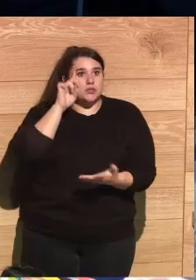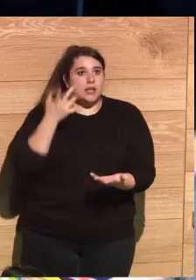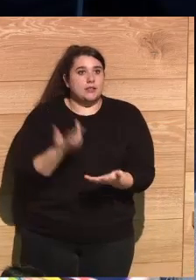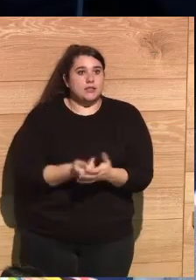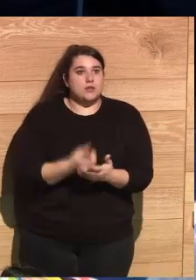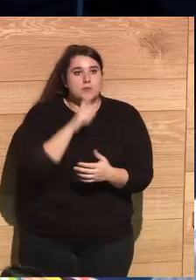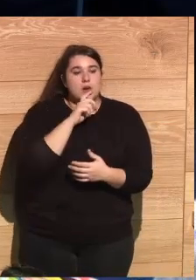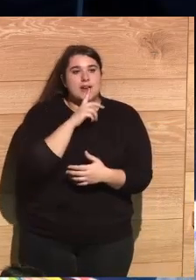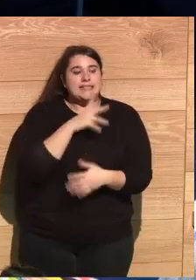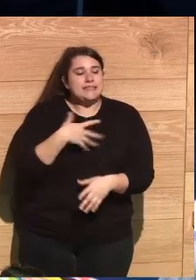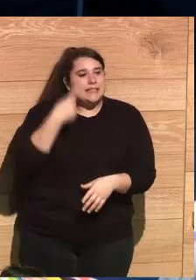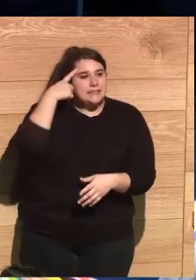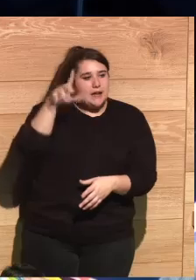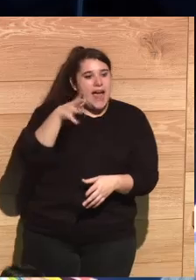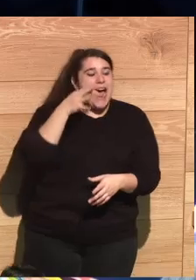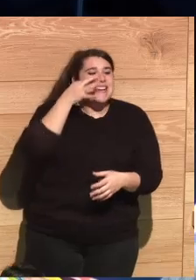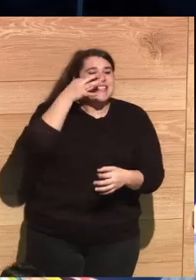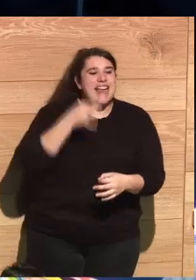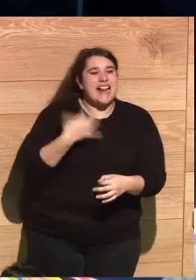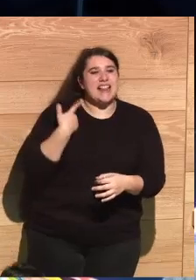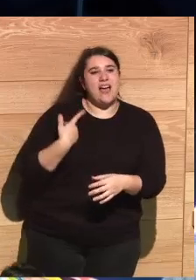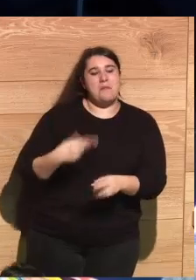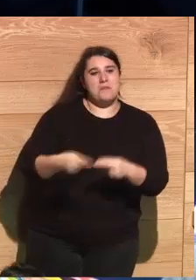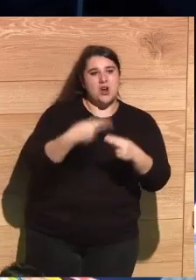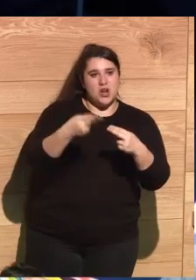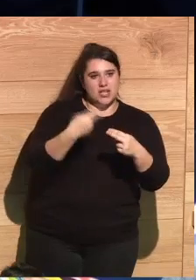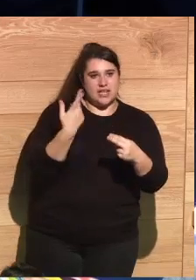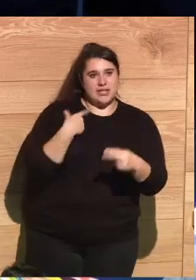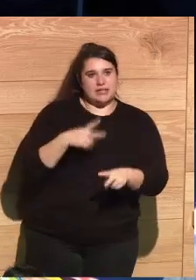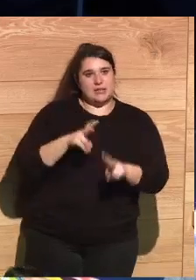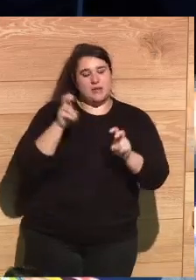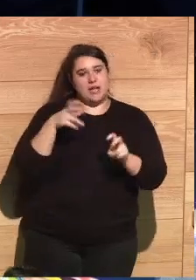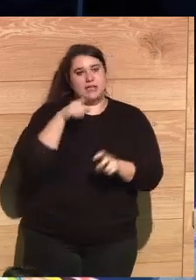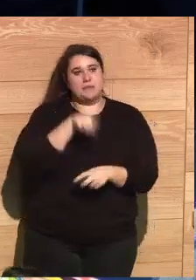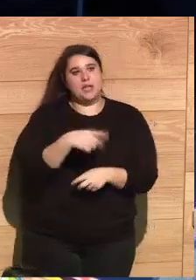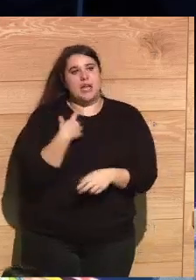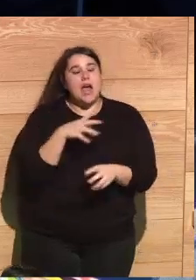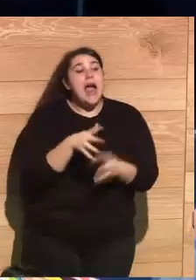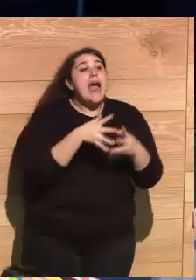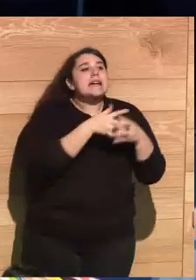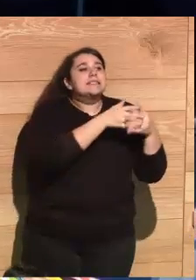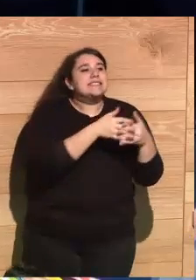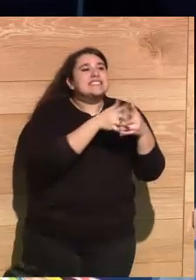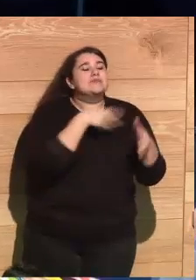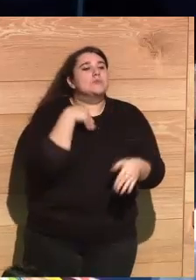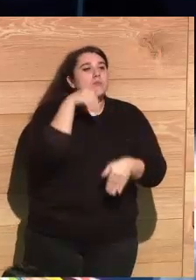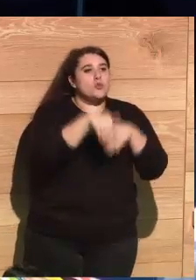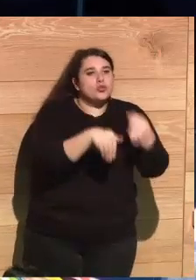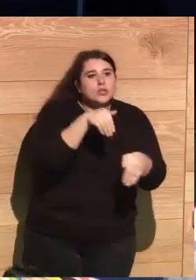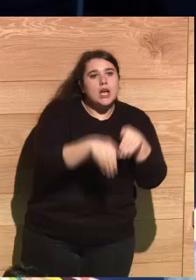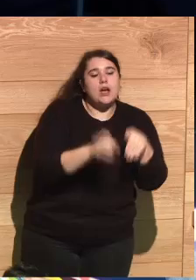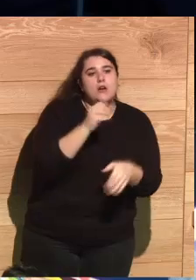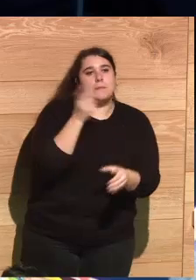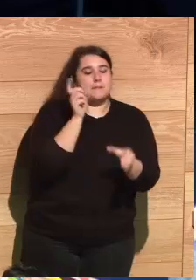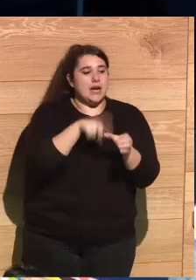un entendimiento de la realidad política, y eso también tendríamos que ir a hablar de cuántos estadounidenses realmente votan y participan